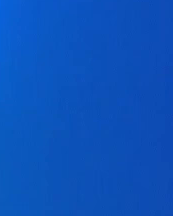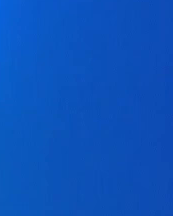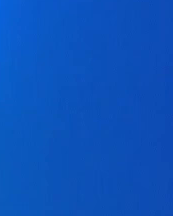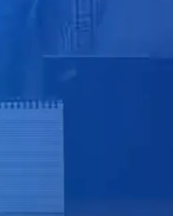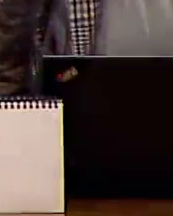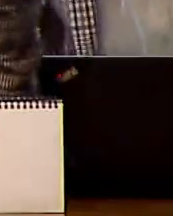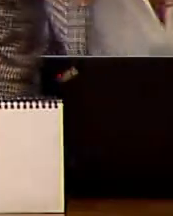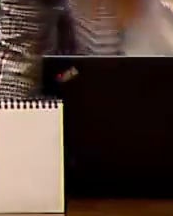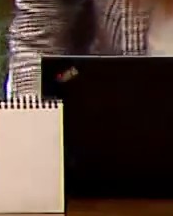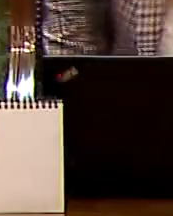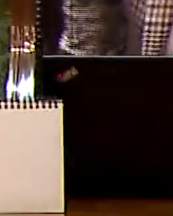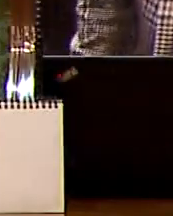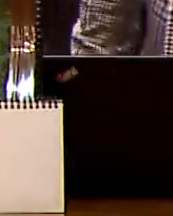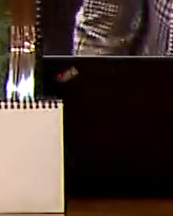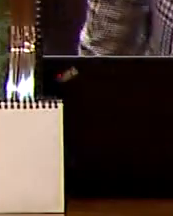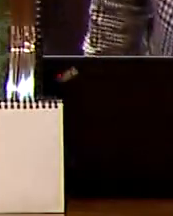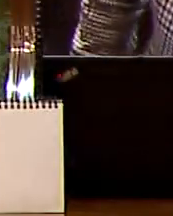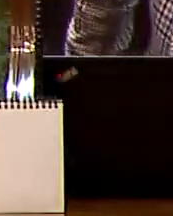11